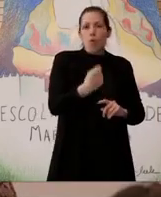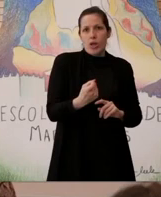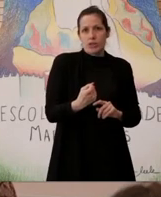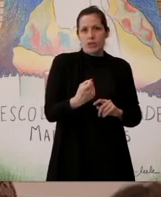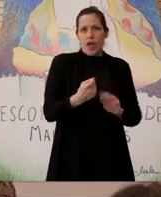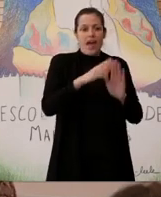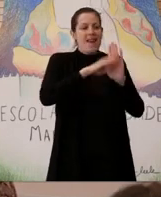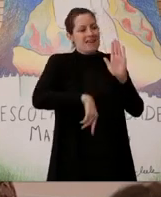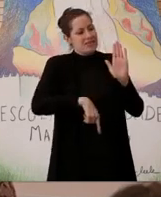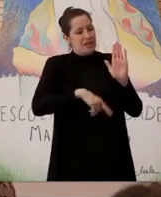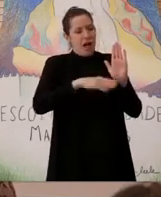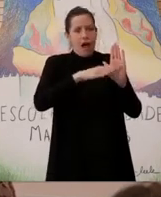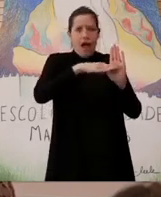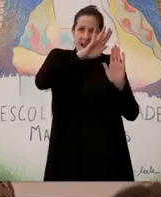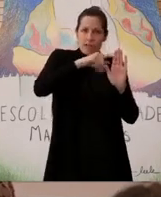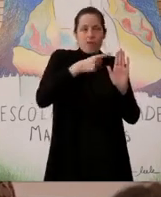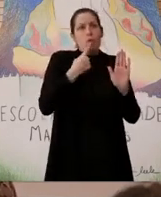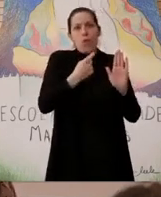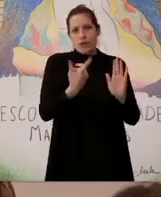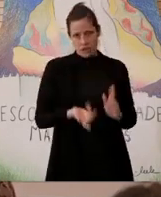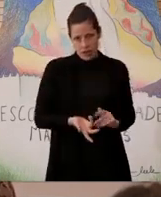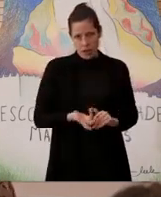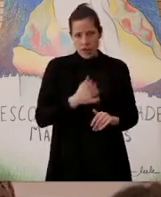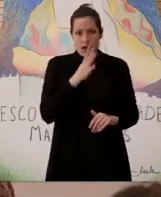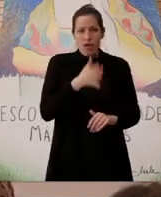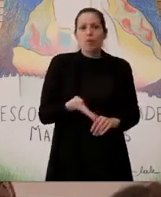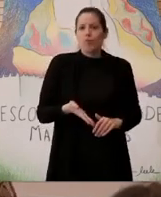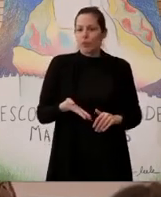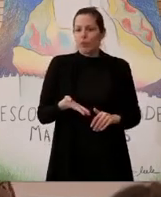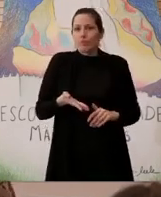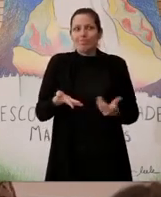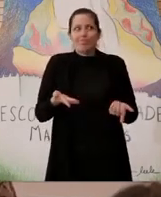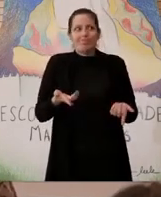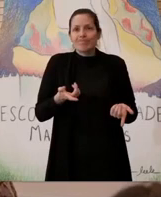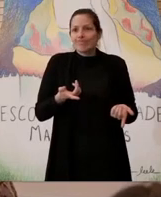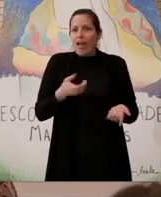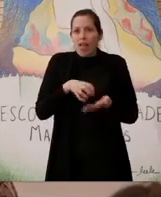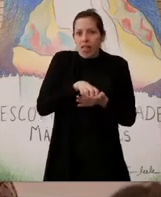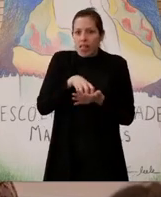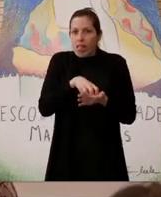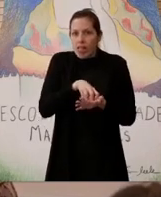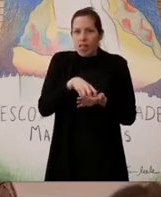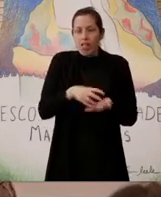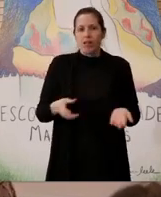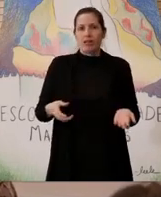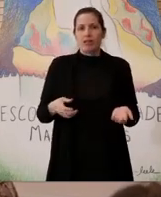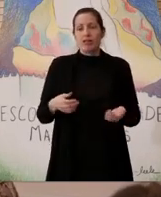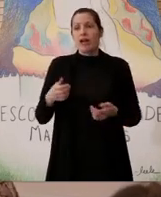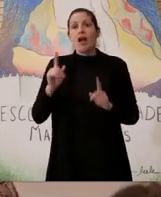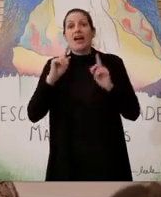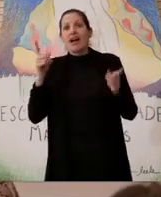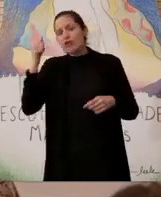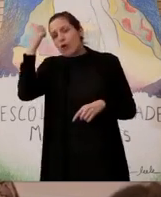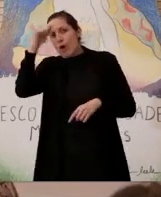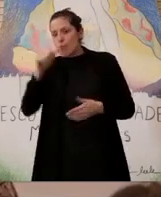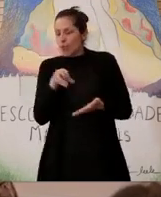hay muchísimas dudas muchísimas dificultades de estar segura es prácticamente ningún aduvida no caso